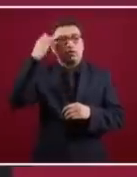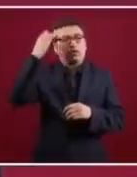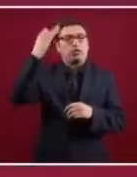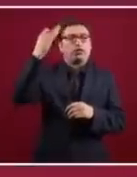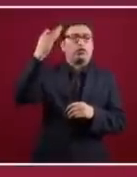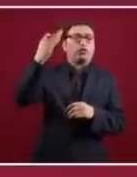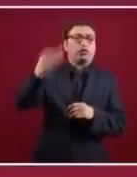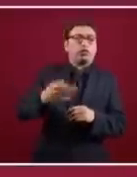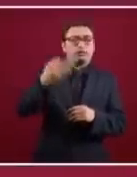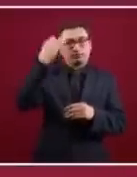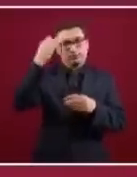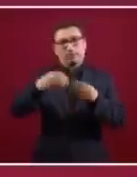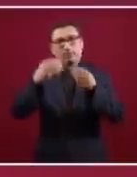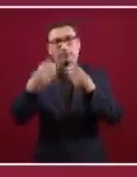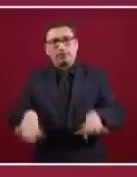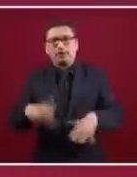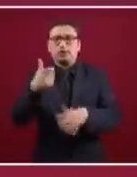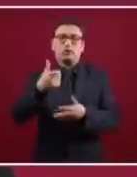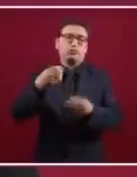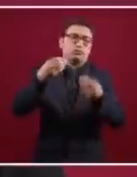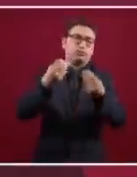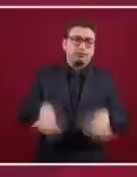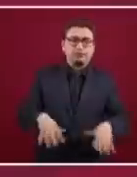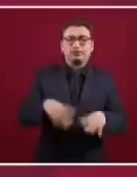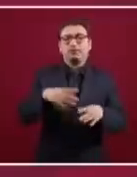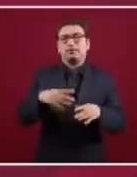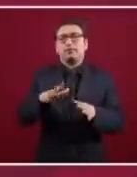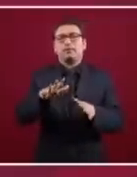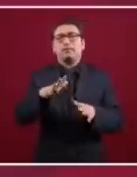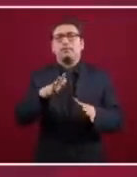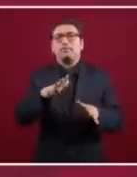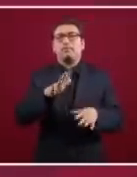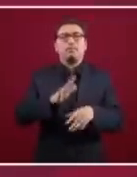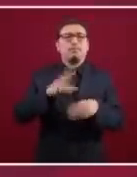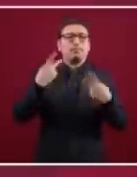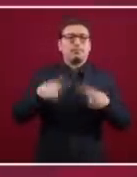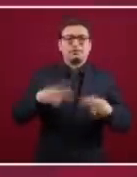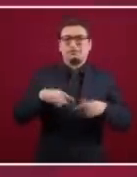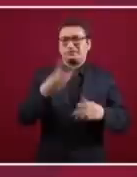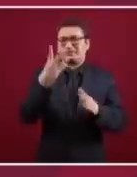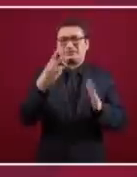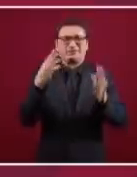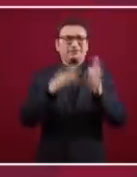se perdían muchos recursos más de tres mil elementos